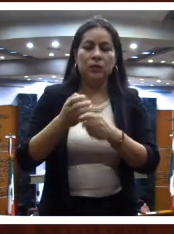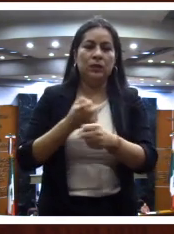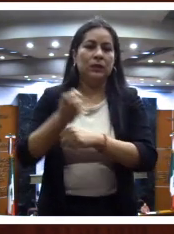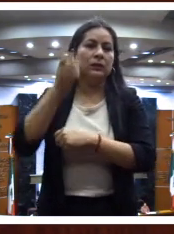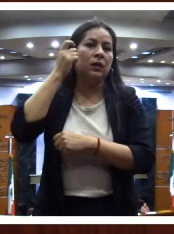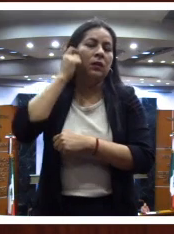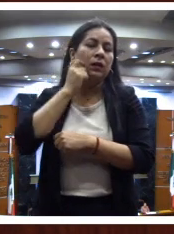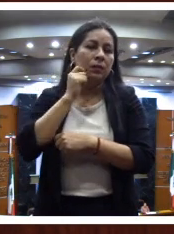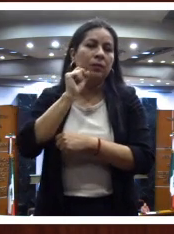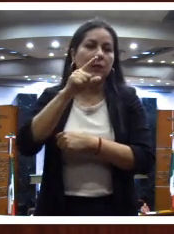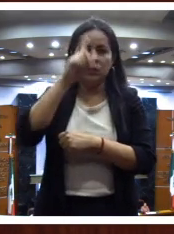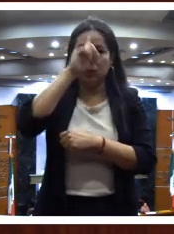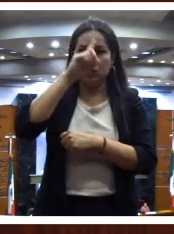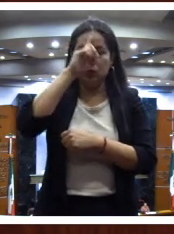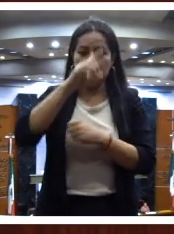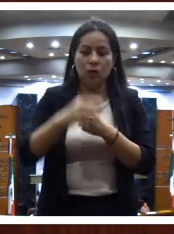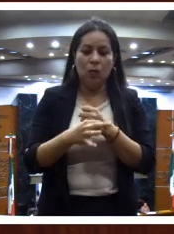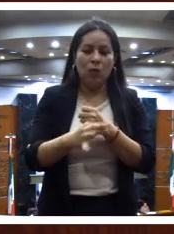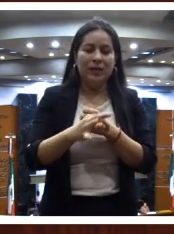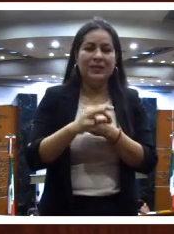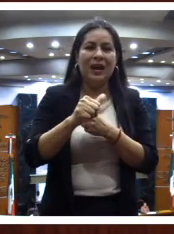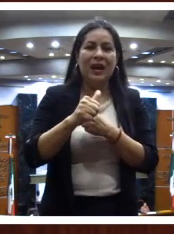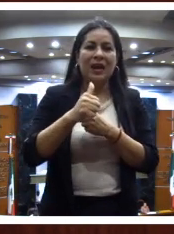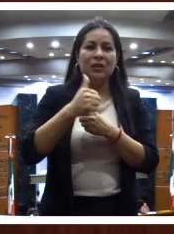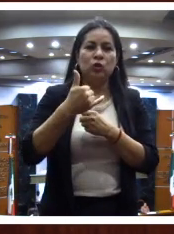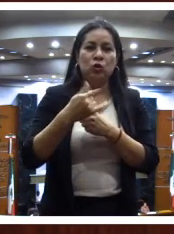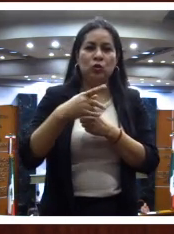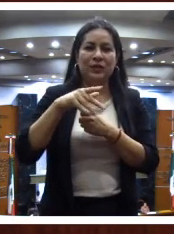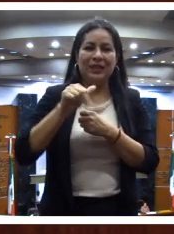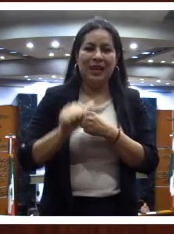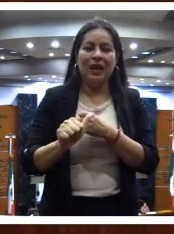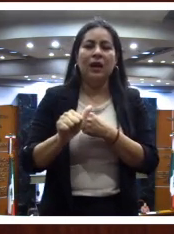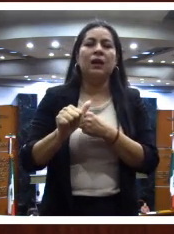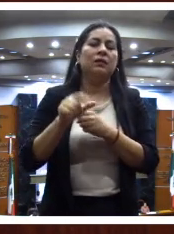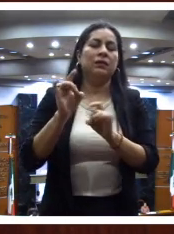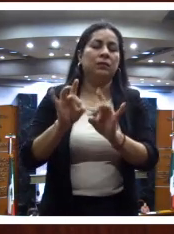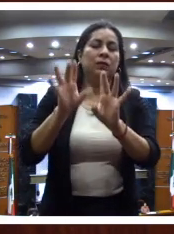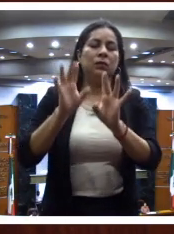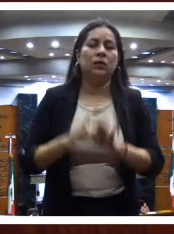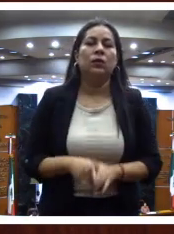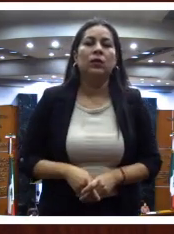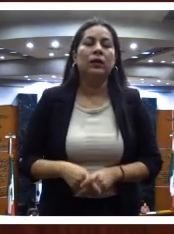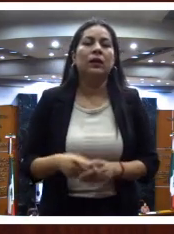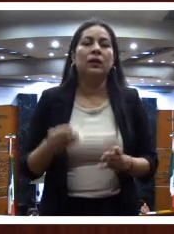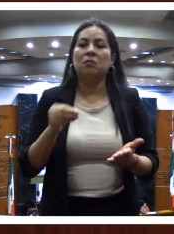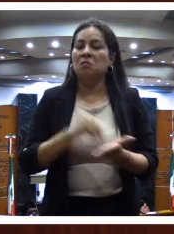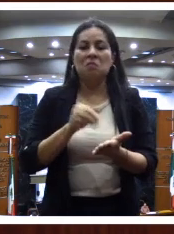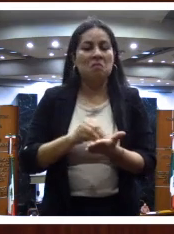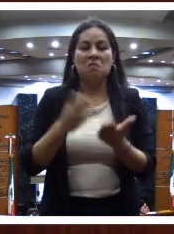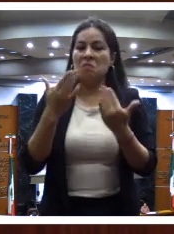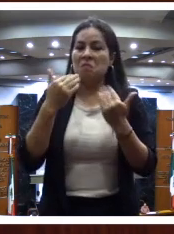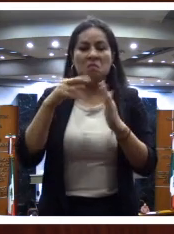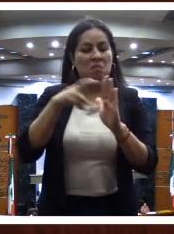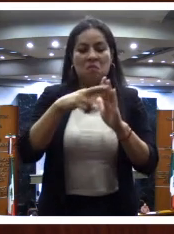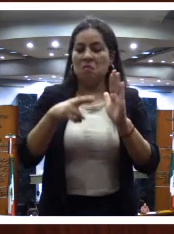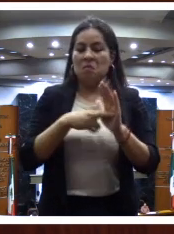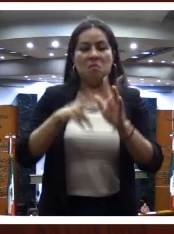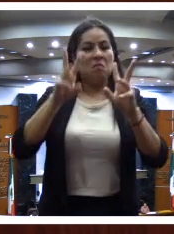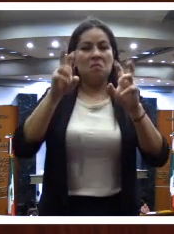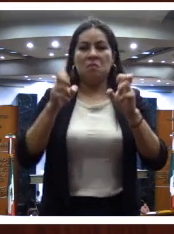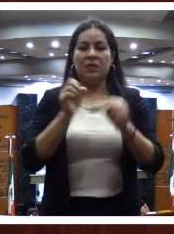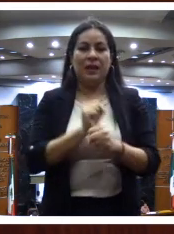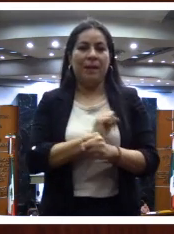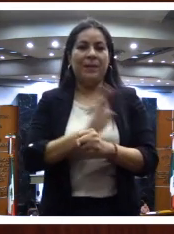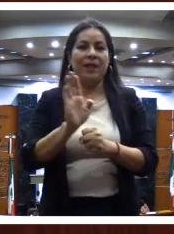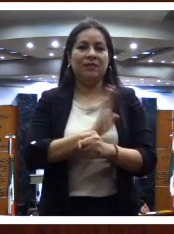Guerrero y al consejo municipal de Ayutla de los Libres en su caso que aún no cuenten con su reglamento en materia de